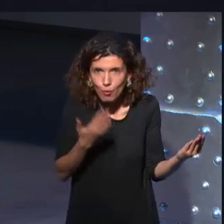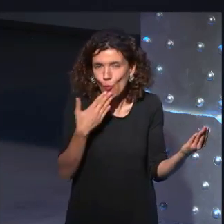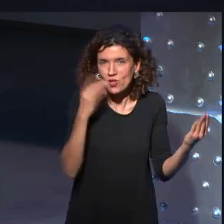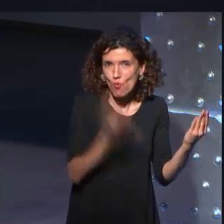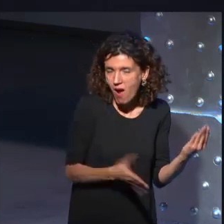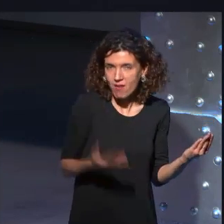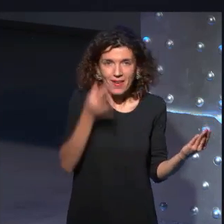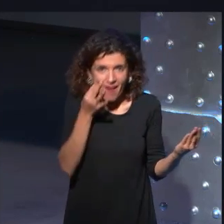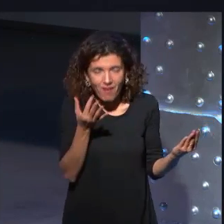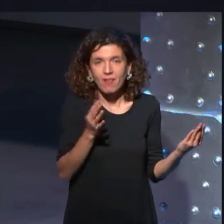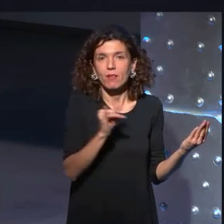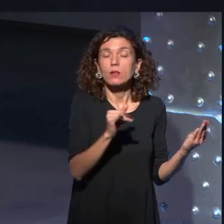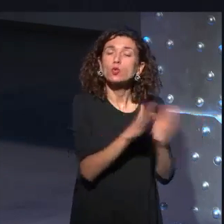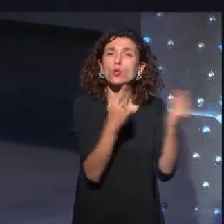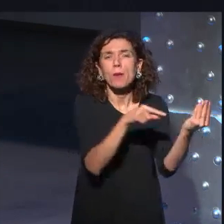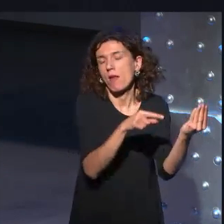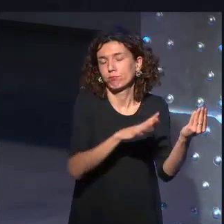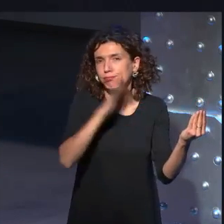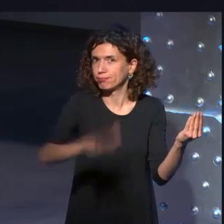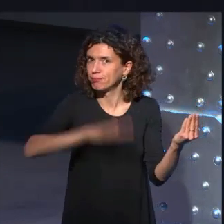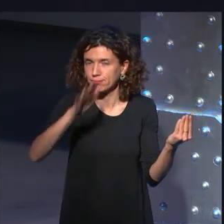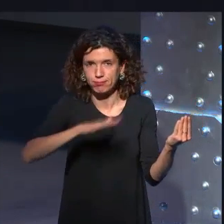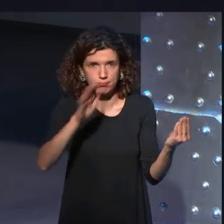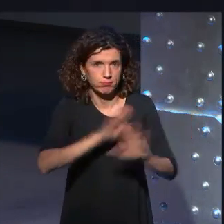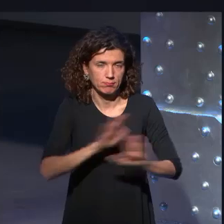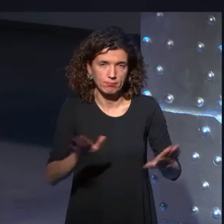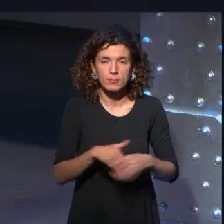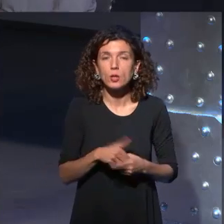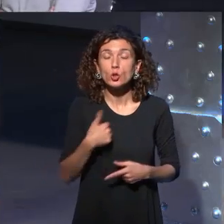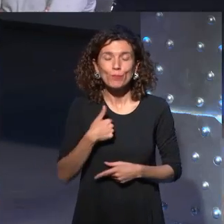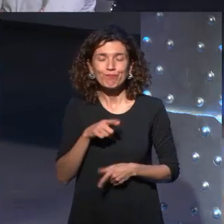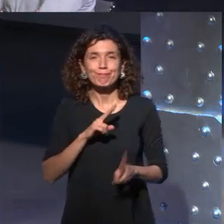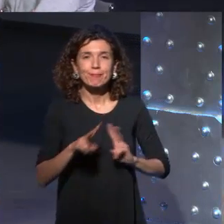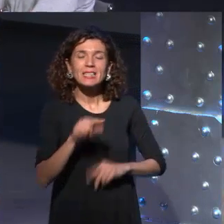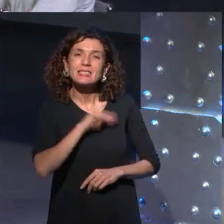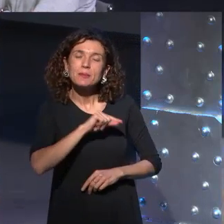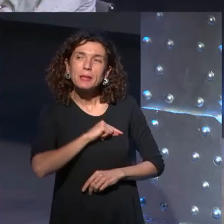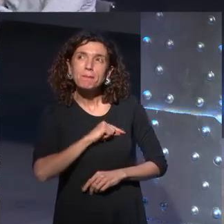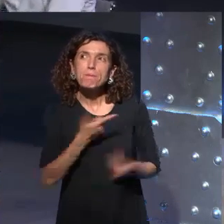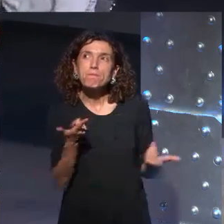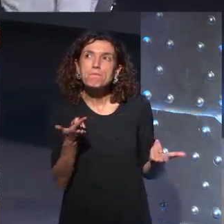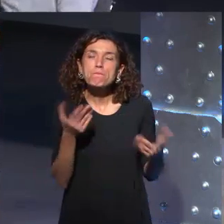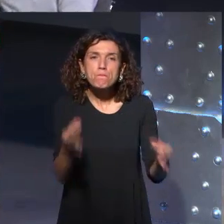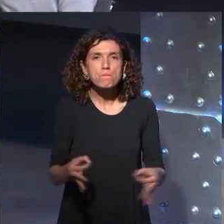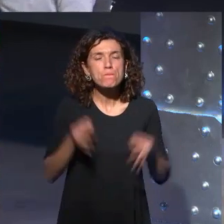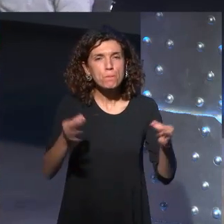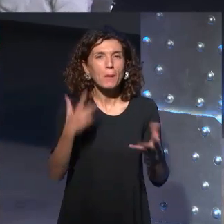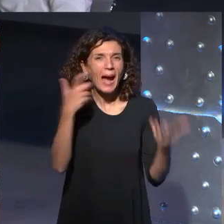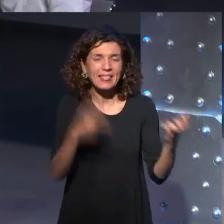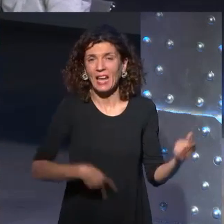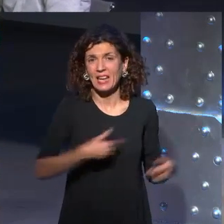ahí, en ese sentido, tu novela es ejemplar. Mira, yo siempre he sentido que el arte en